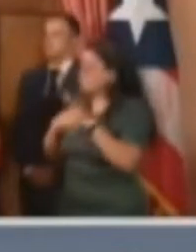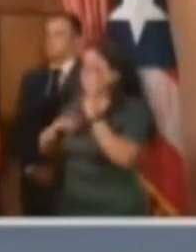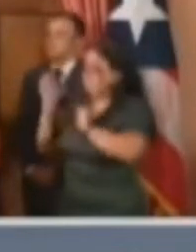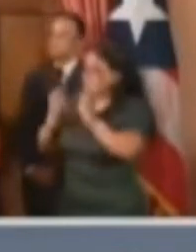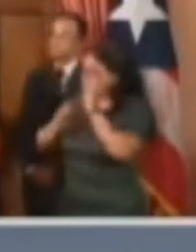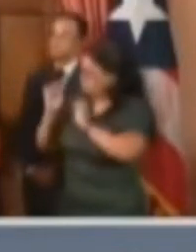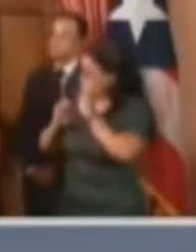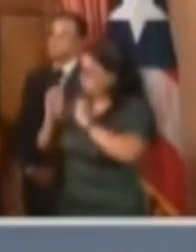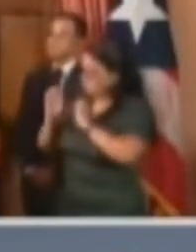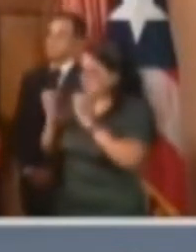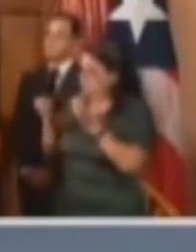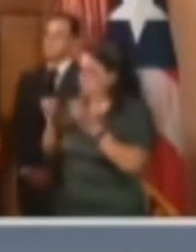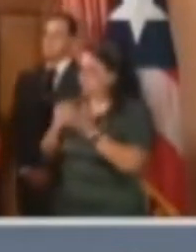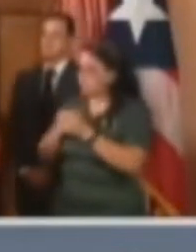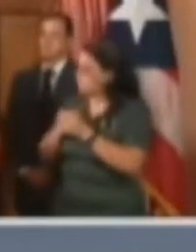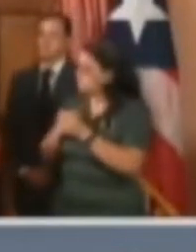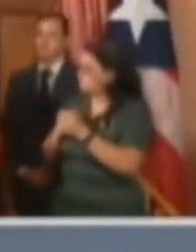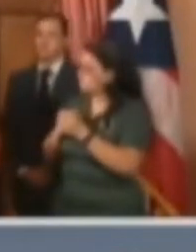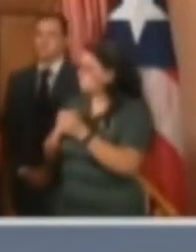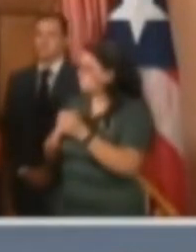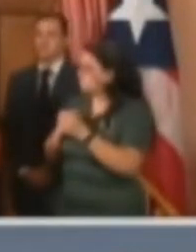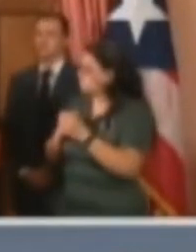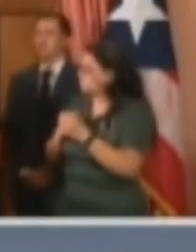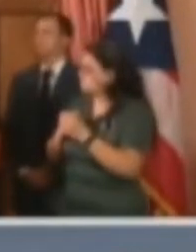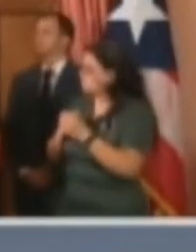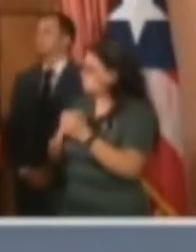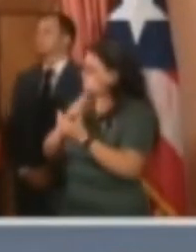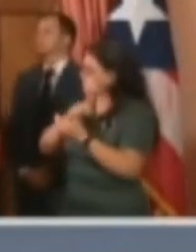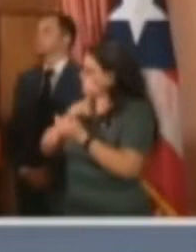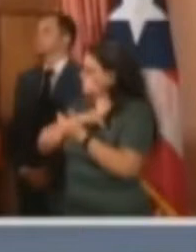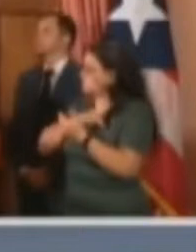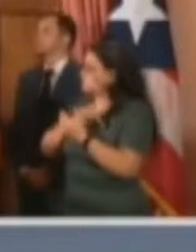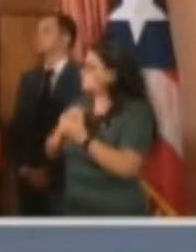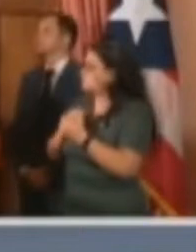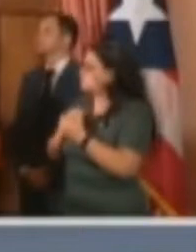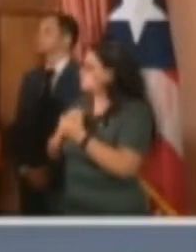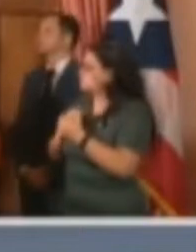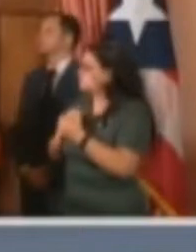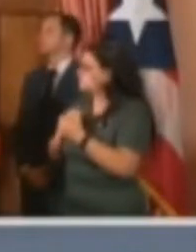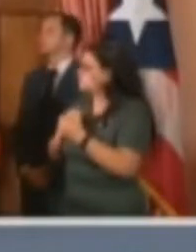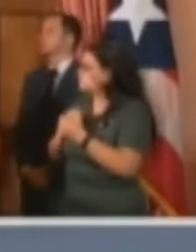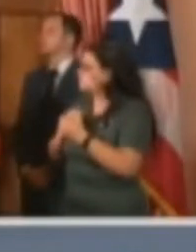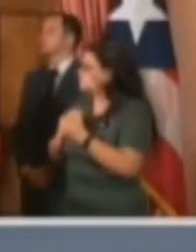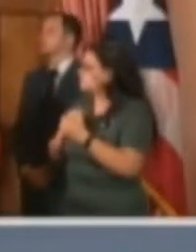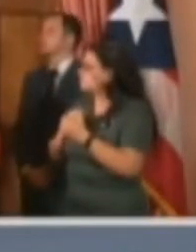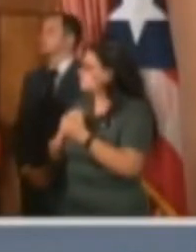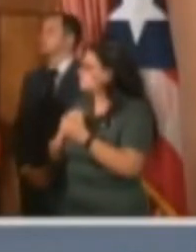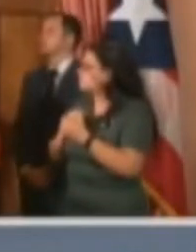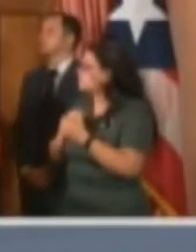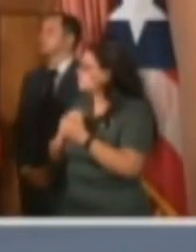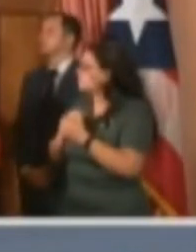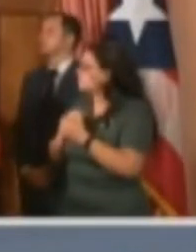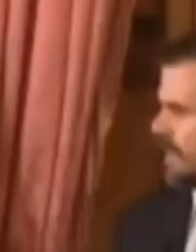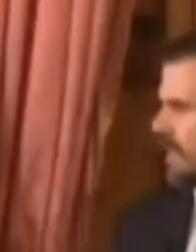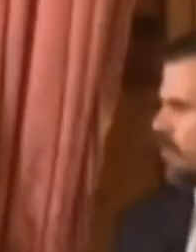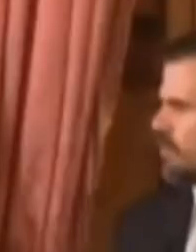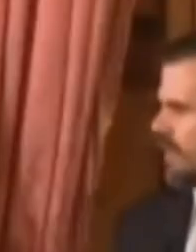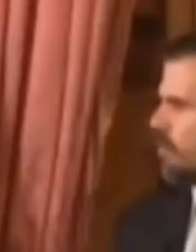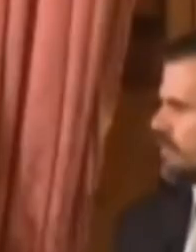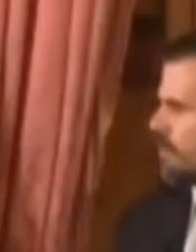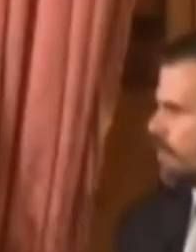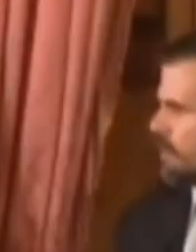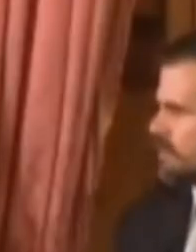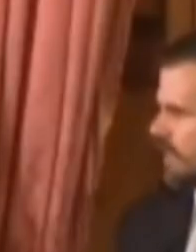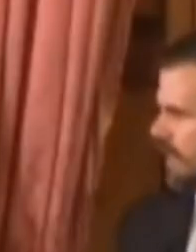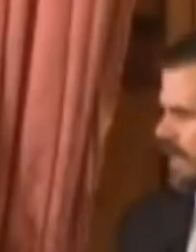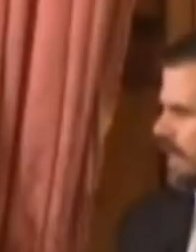cabildeado a favor de la condición favorecida por la administración de turno en cuanto a